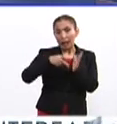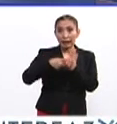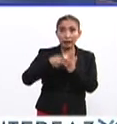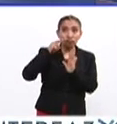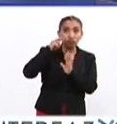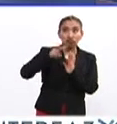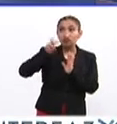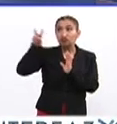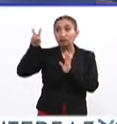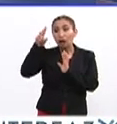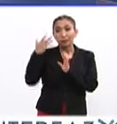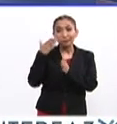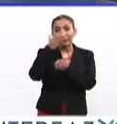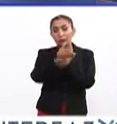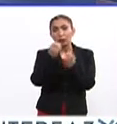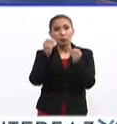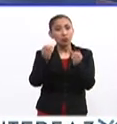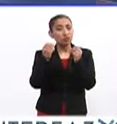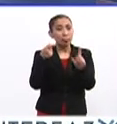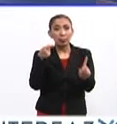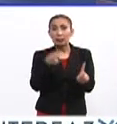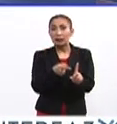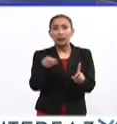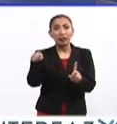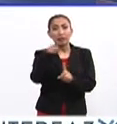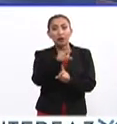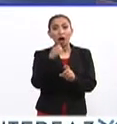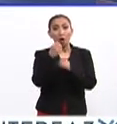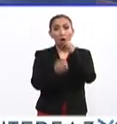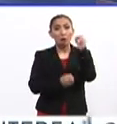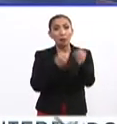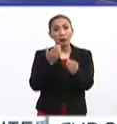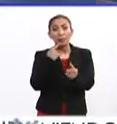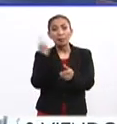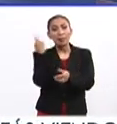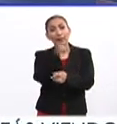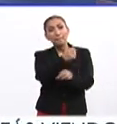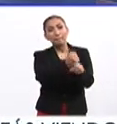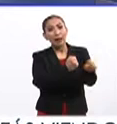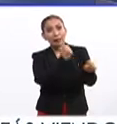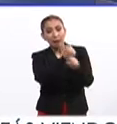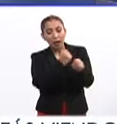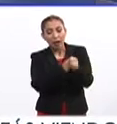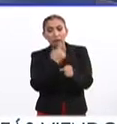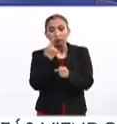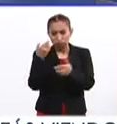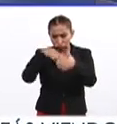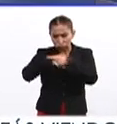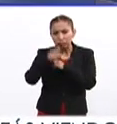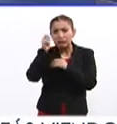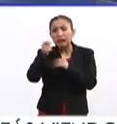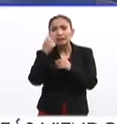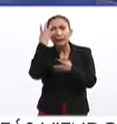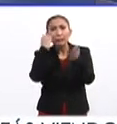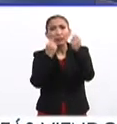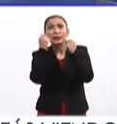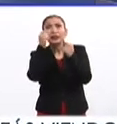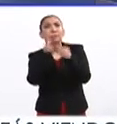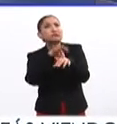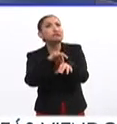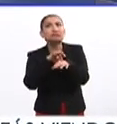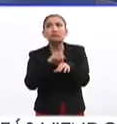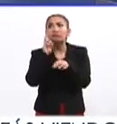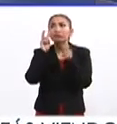arquitectura, nos involucraban mucho directamente a la obra, nos enviaban a prácticas, nos hacían involucrarnos y aprender